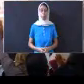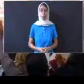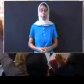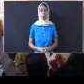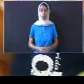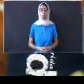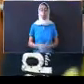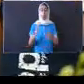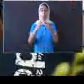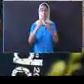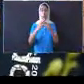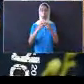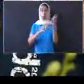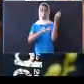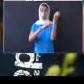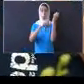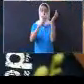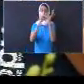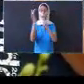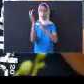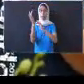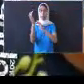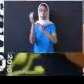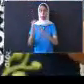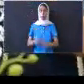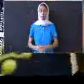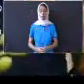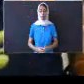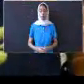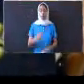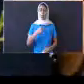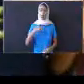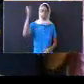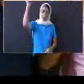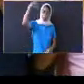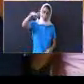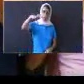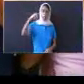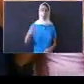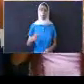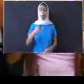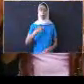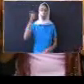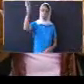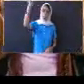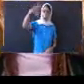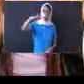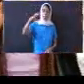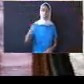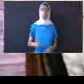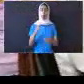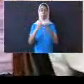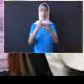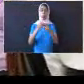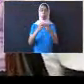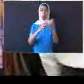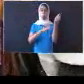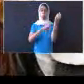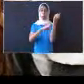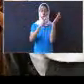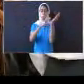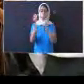En el nombre poderoso de Jesús. Yo te bendigo. En el nombre poderoso de Jesús.